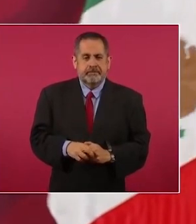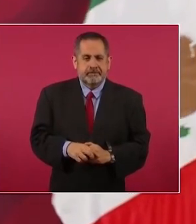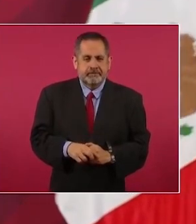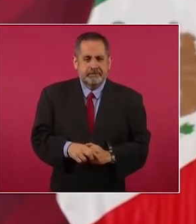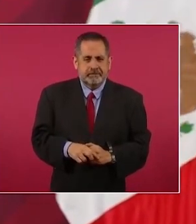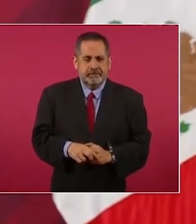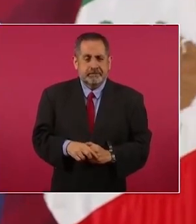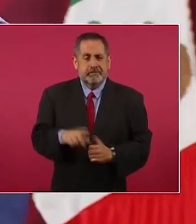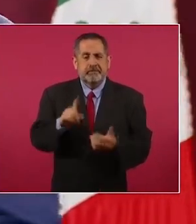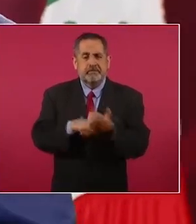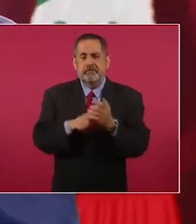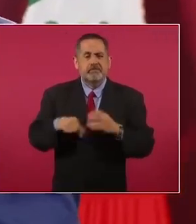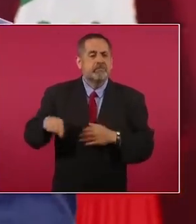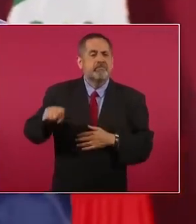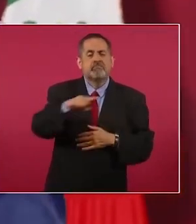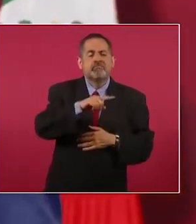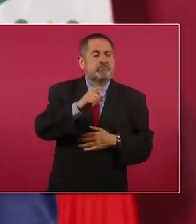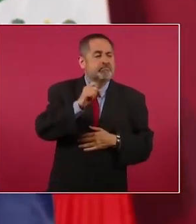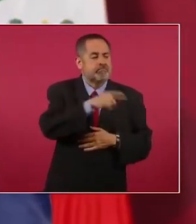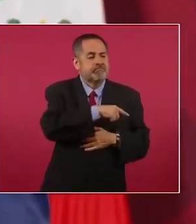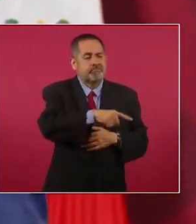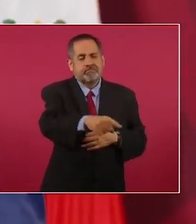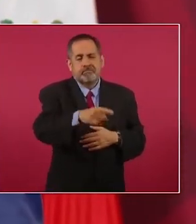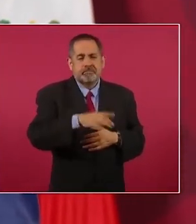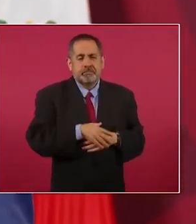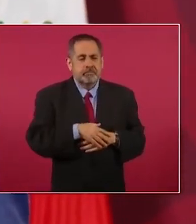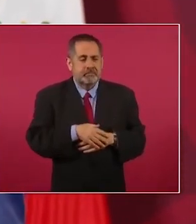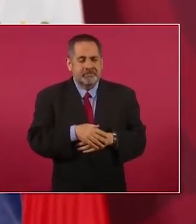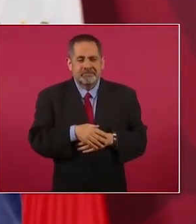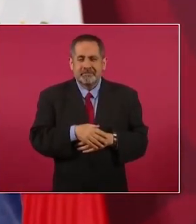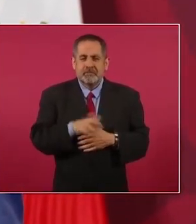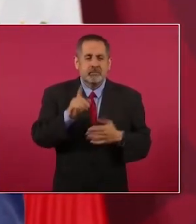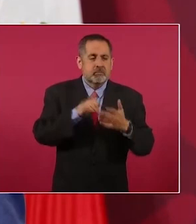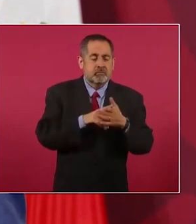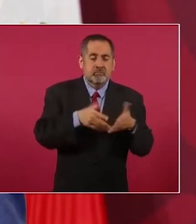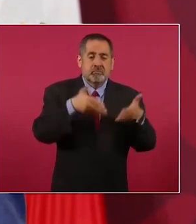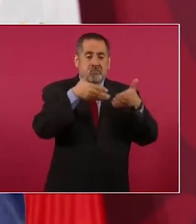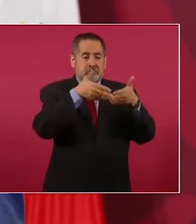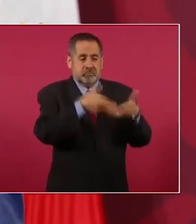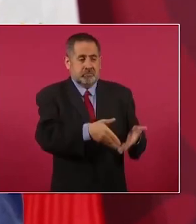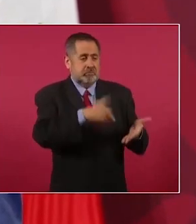son sepulcros blanqueados.